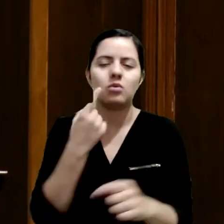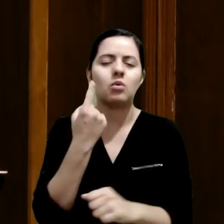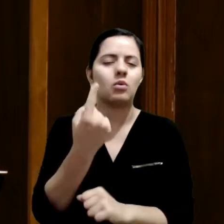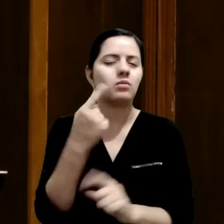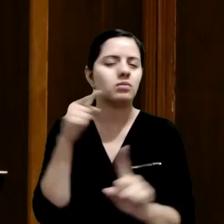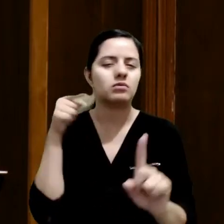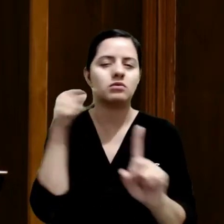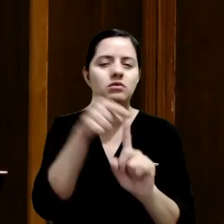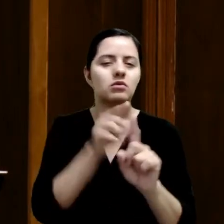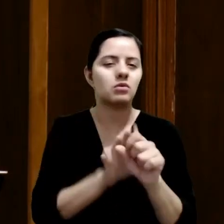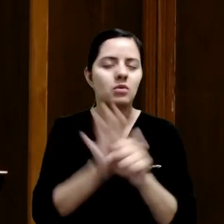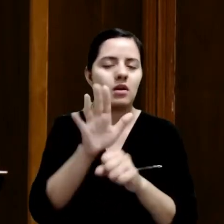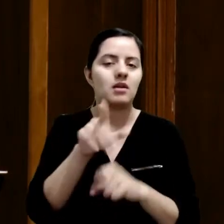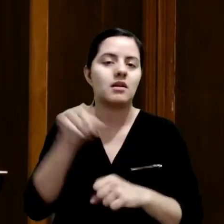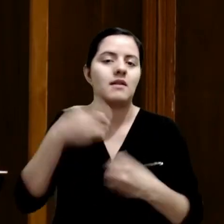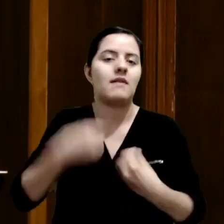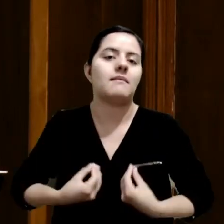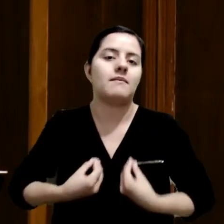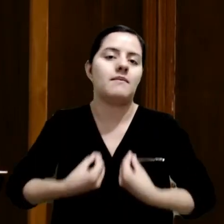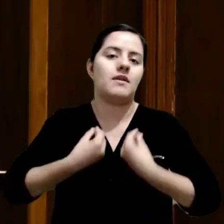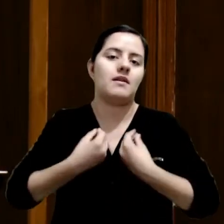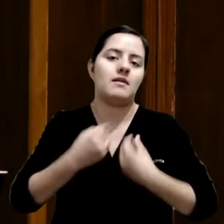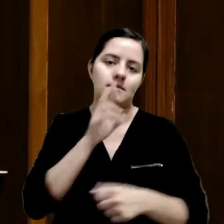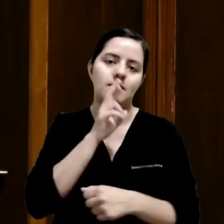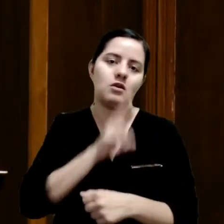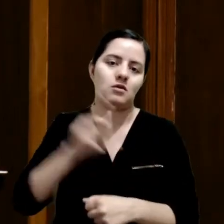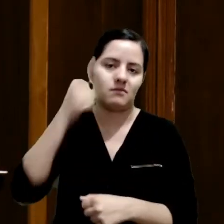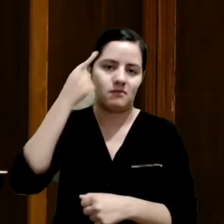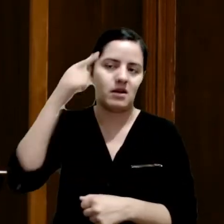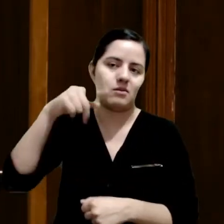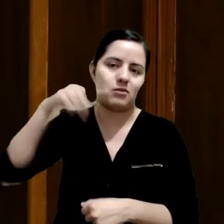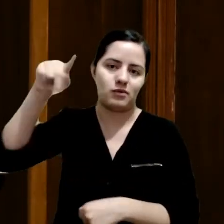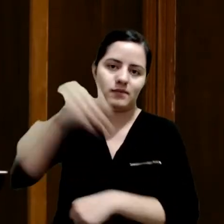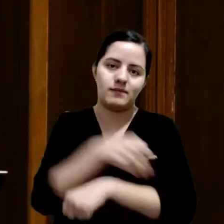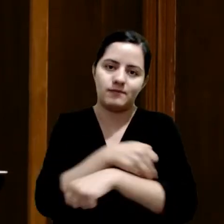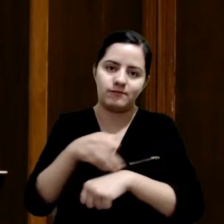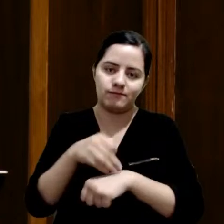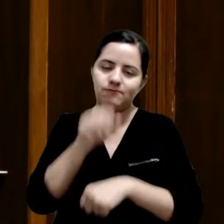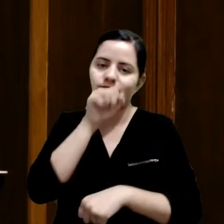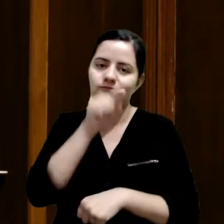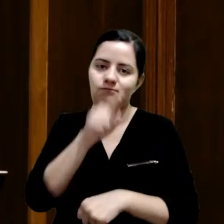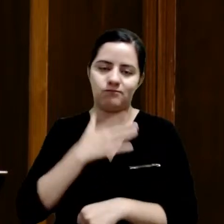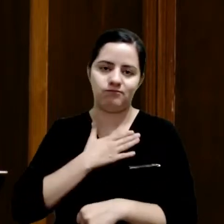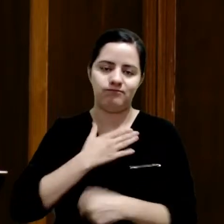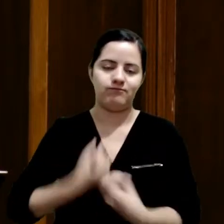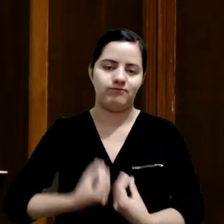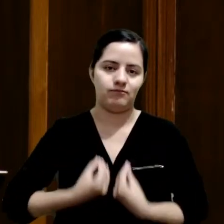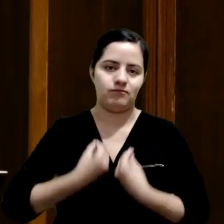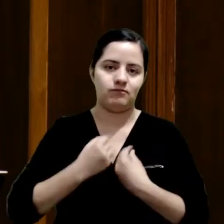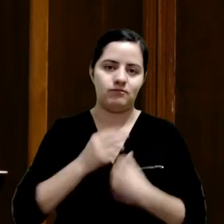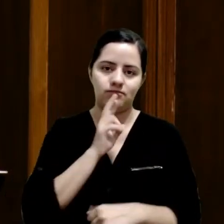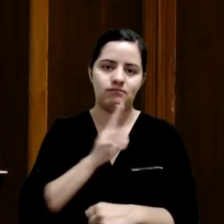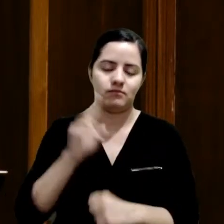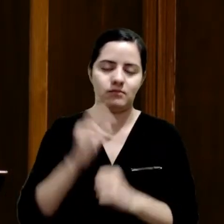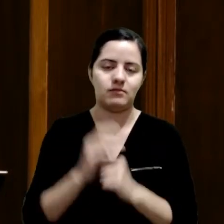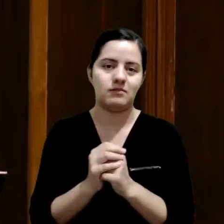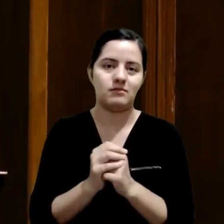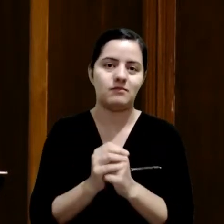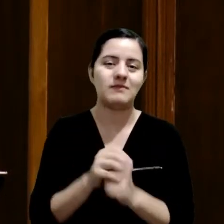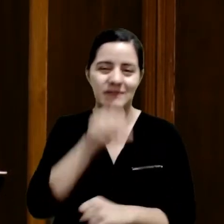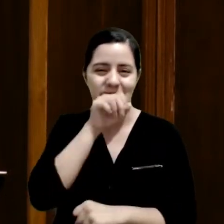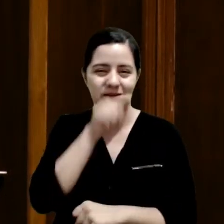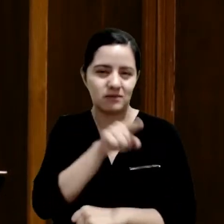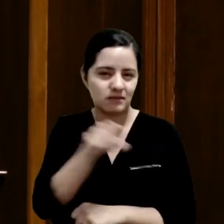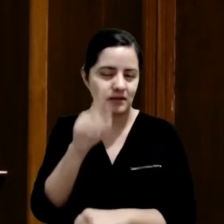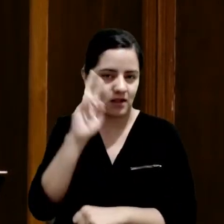mejor calidad de vida para los suyos y para sí mismo. Del mismo modo, no debemos de perder de vista la importancia